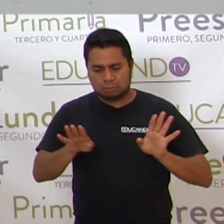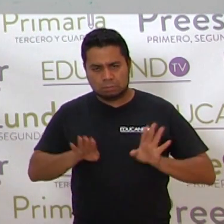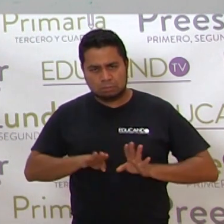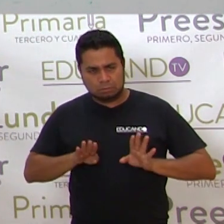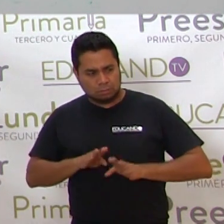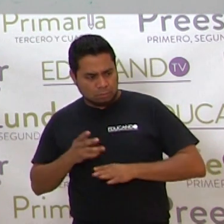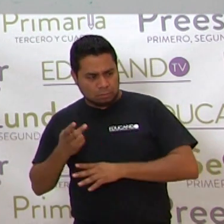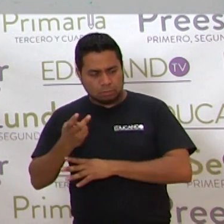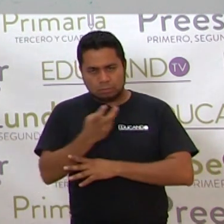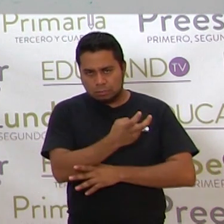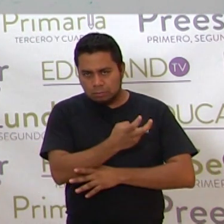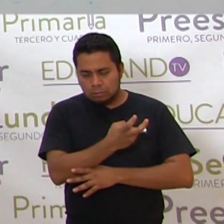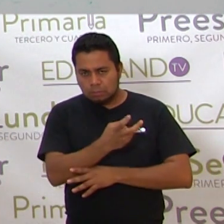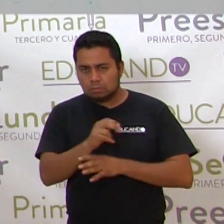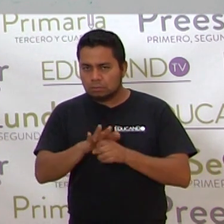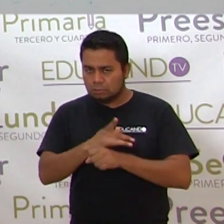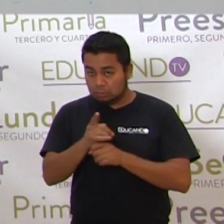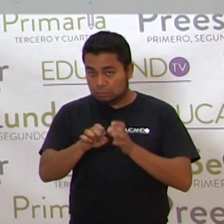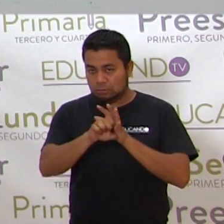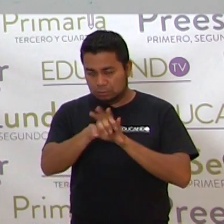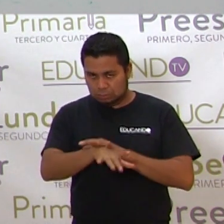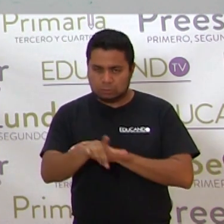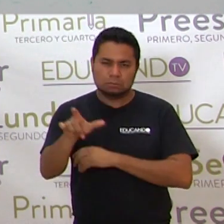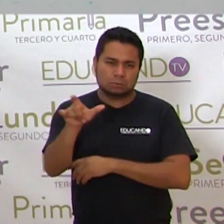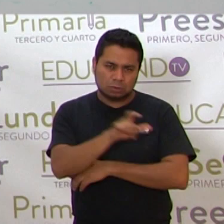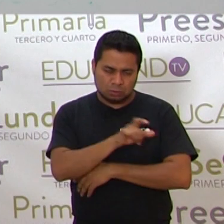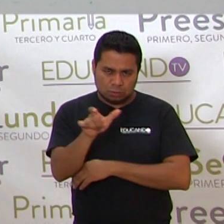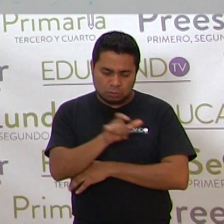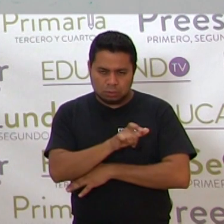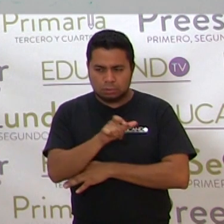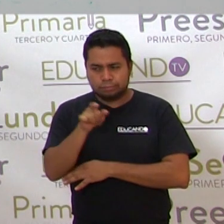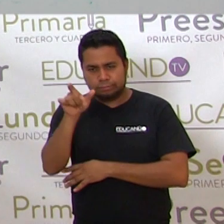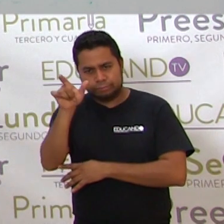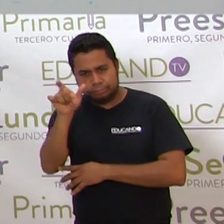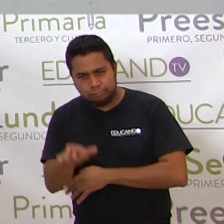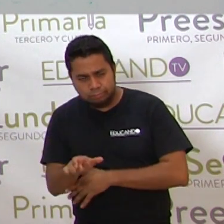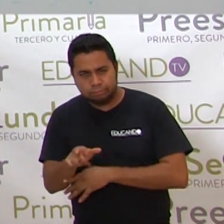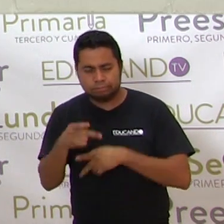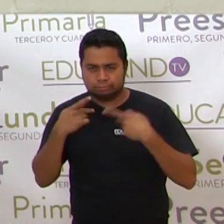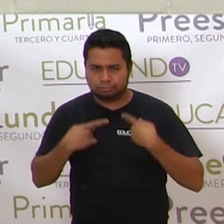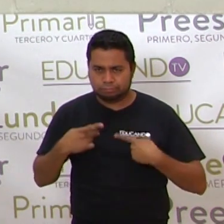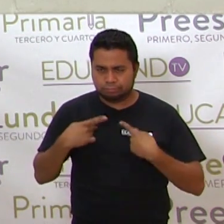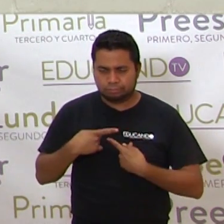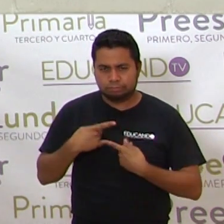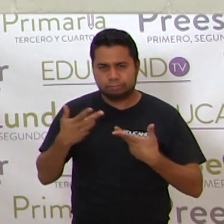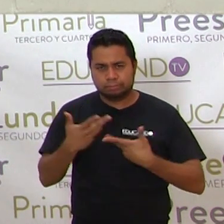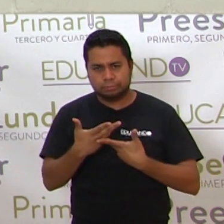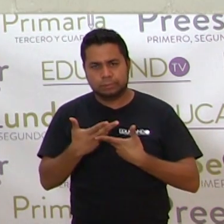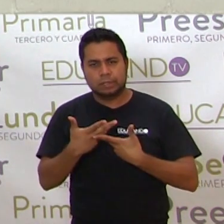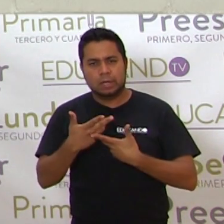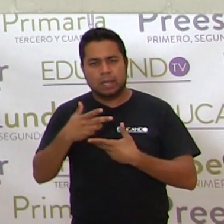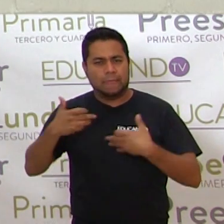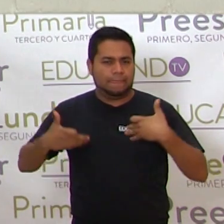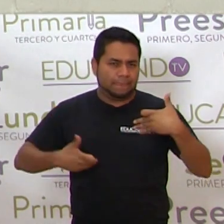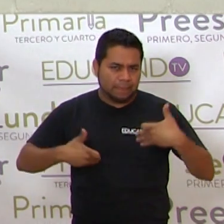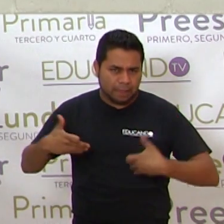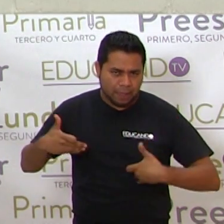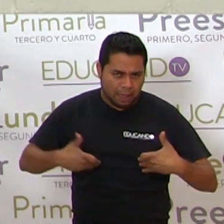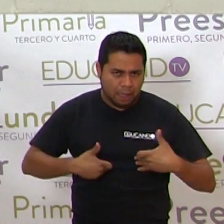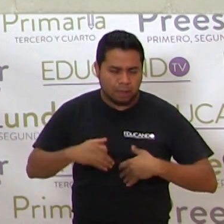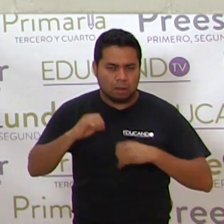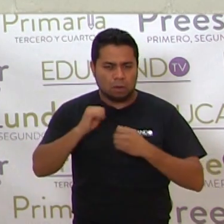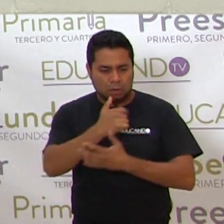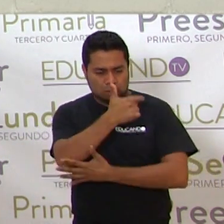característica porque al momento de que el que hace o el que es responsable de la obra de teatro o el que hace los guiones de